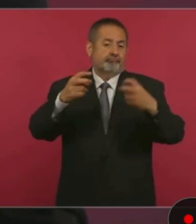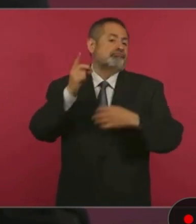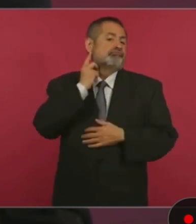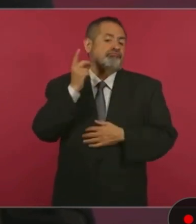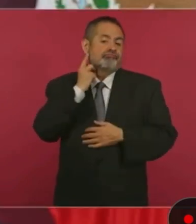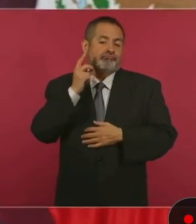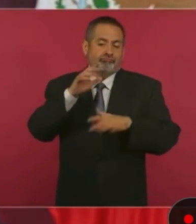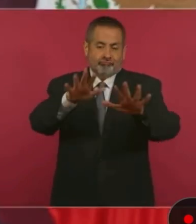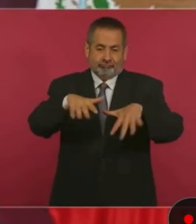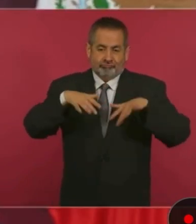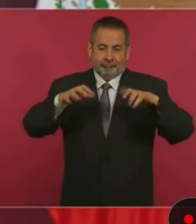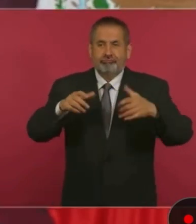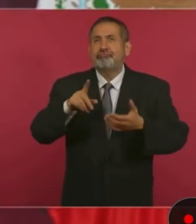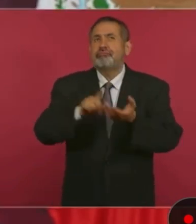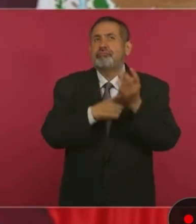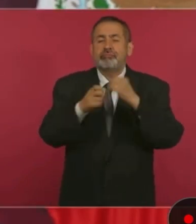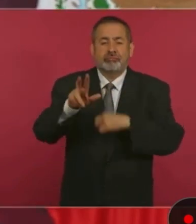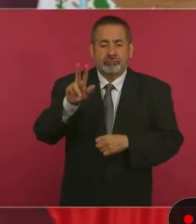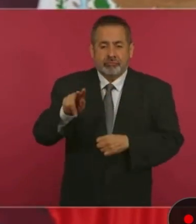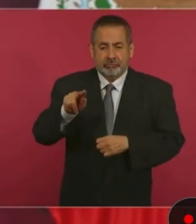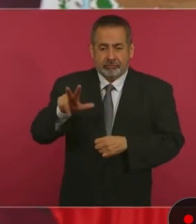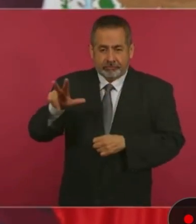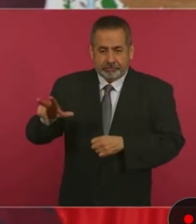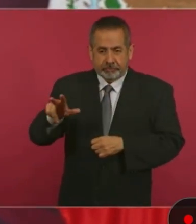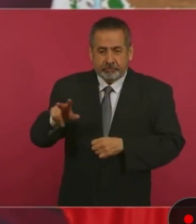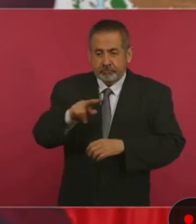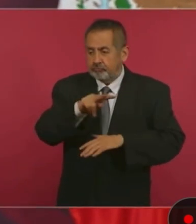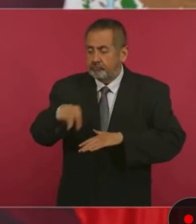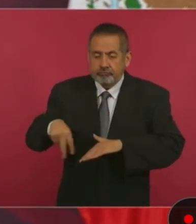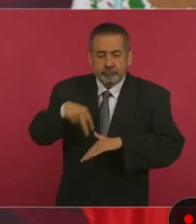después del fraude del 88